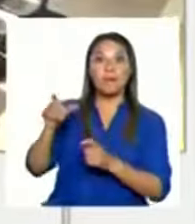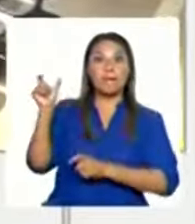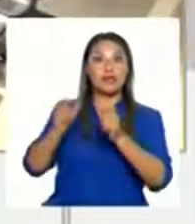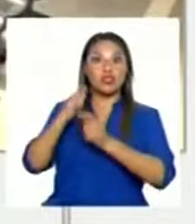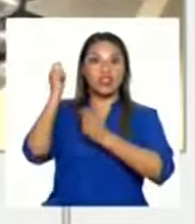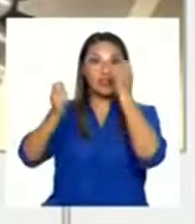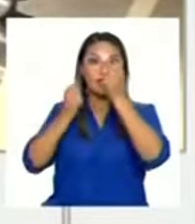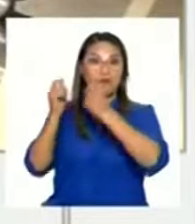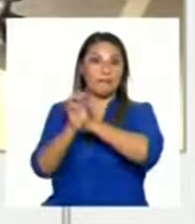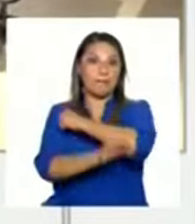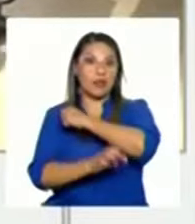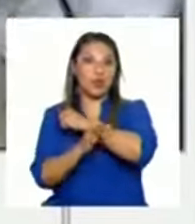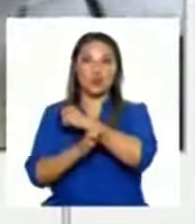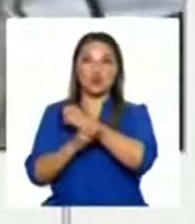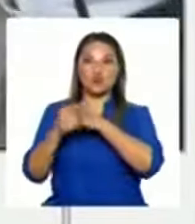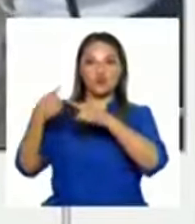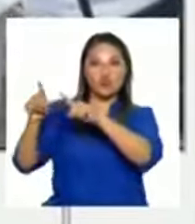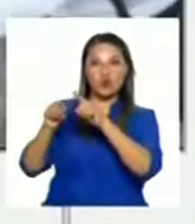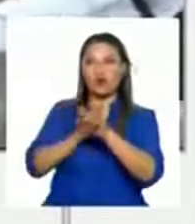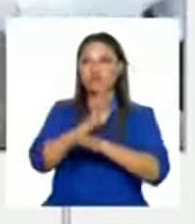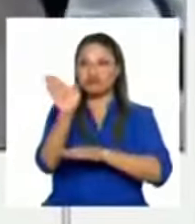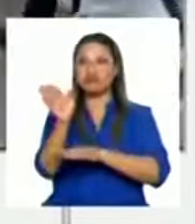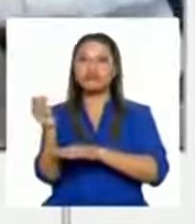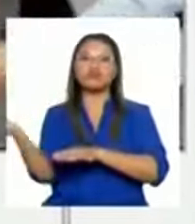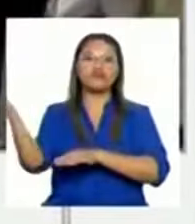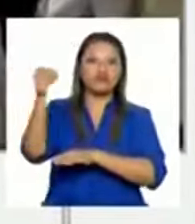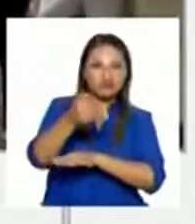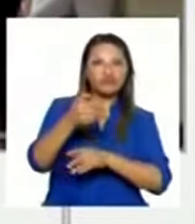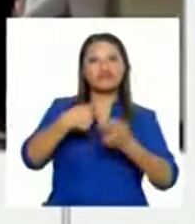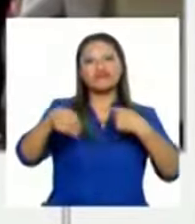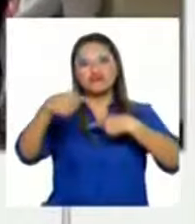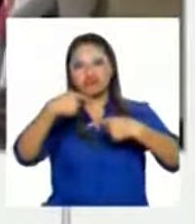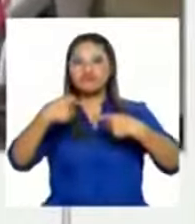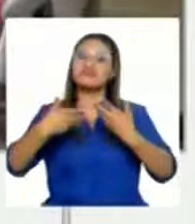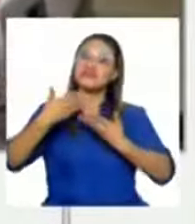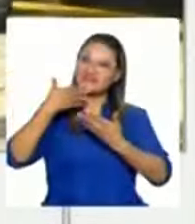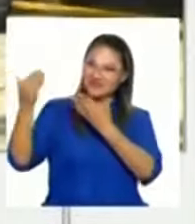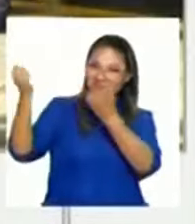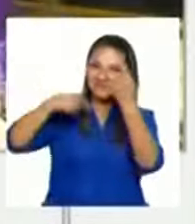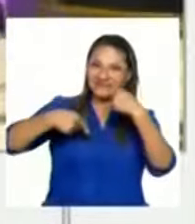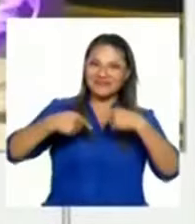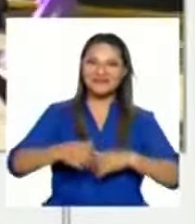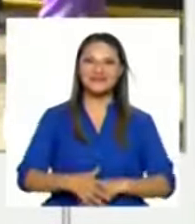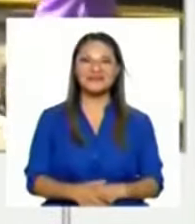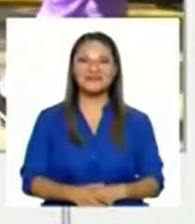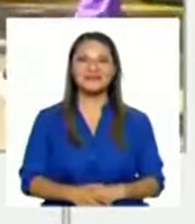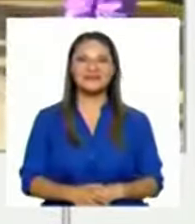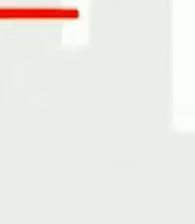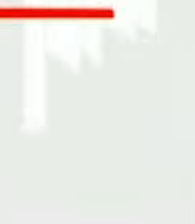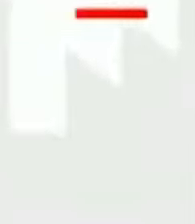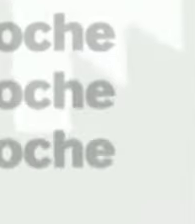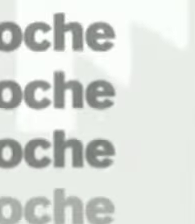turistas nacionales y extranjeros que se movilizan dentro de las regiones. Regresamos.